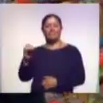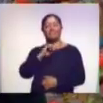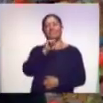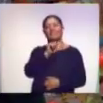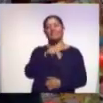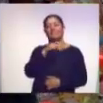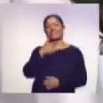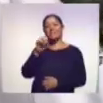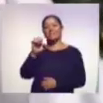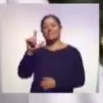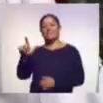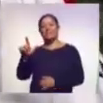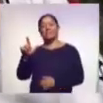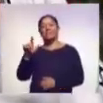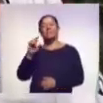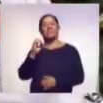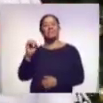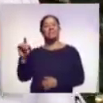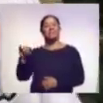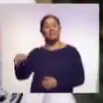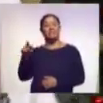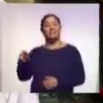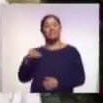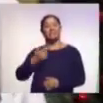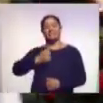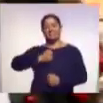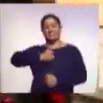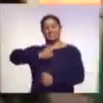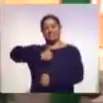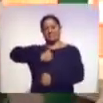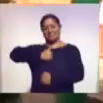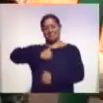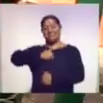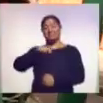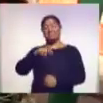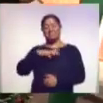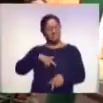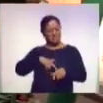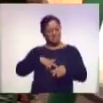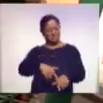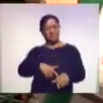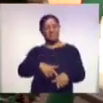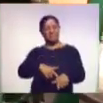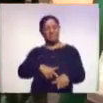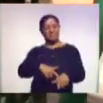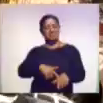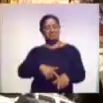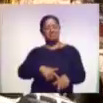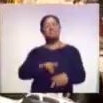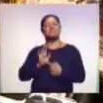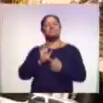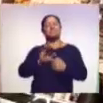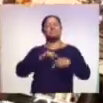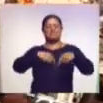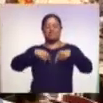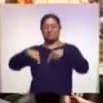como abanderados. Fue una oportunidad de oro, premio a la constancia que ambos nazarenos han presentado en los diferentes sectores del balompié nacional donde